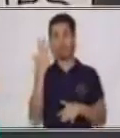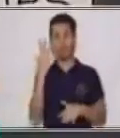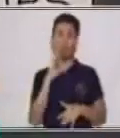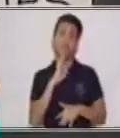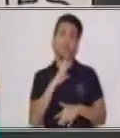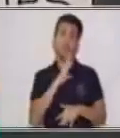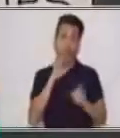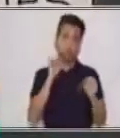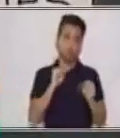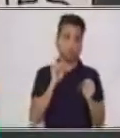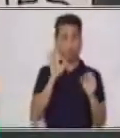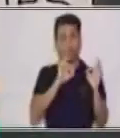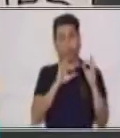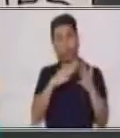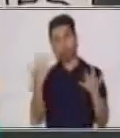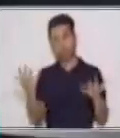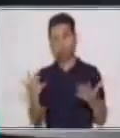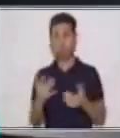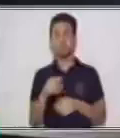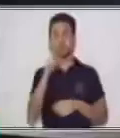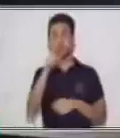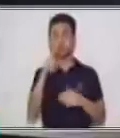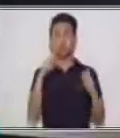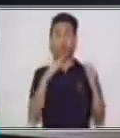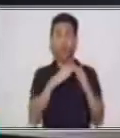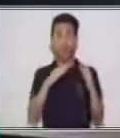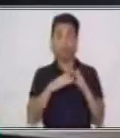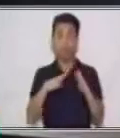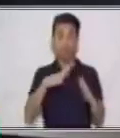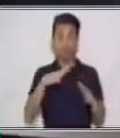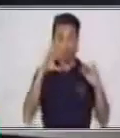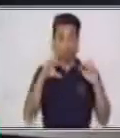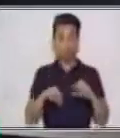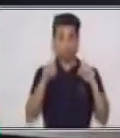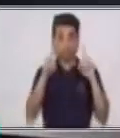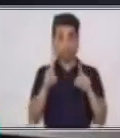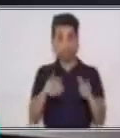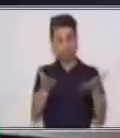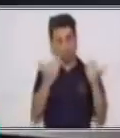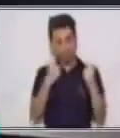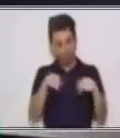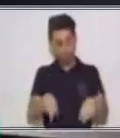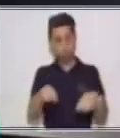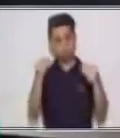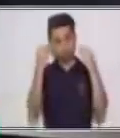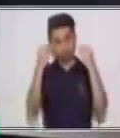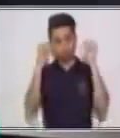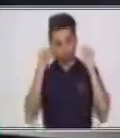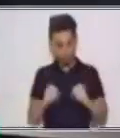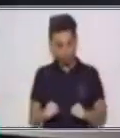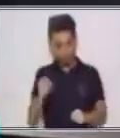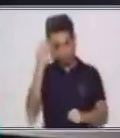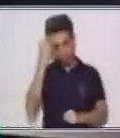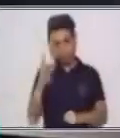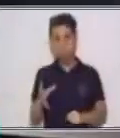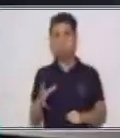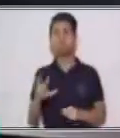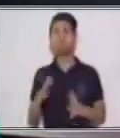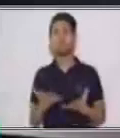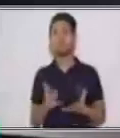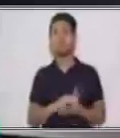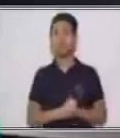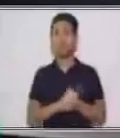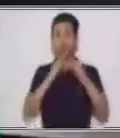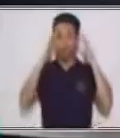en casa hay alguna persona con discapacidad, este tema les ayudará a ejercitar habilidades y destrezas como